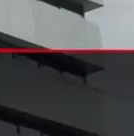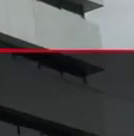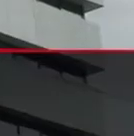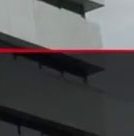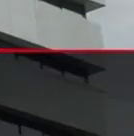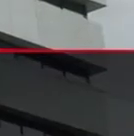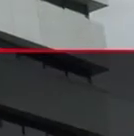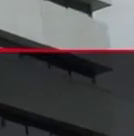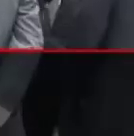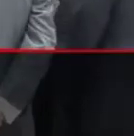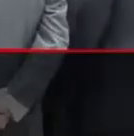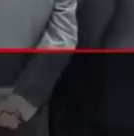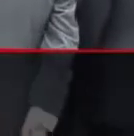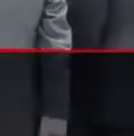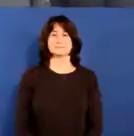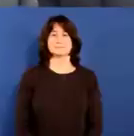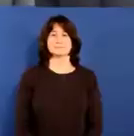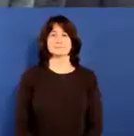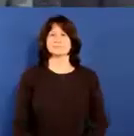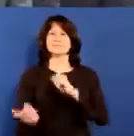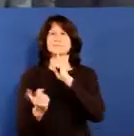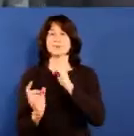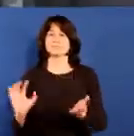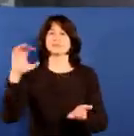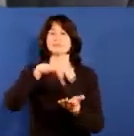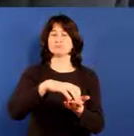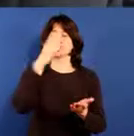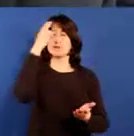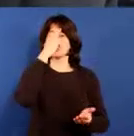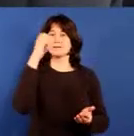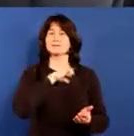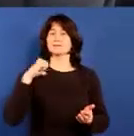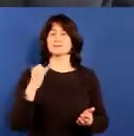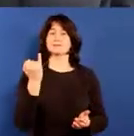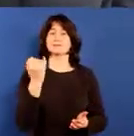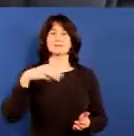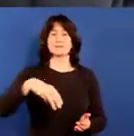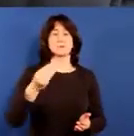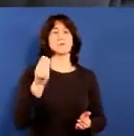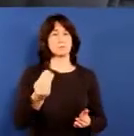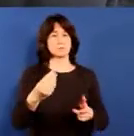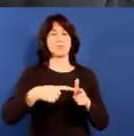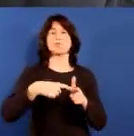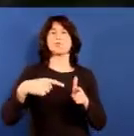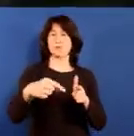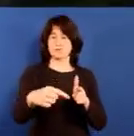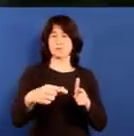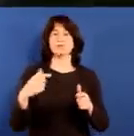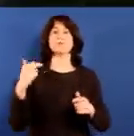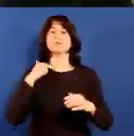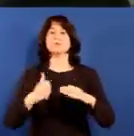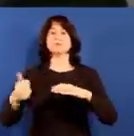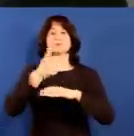El diputado general de Vizcaya, José Luis Bilbao, ha participado en la inauguración de la clínica del IMQ Zorrotzaurre y durante su visita a este